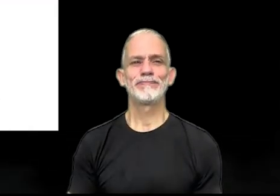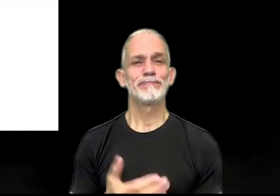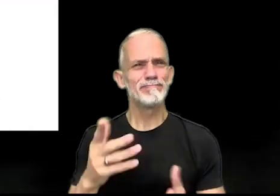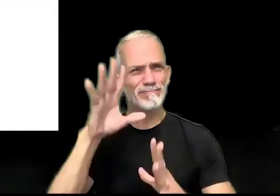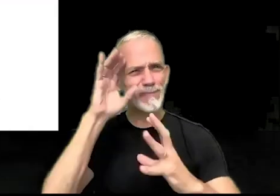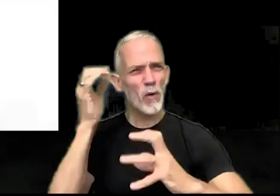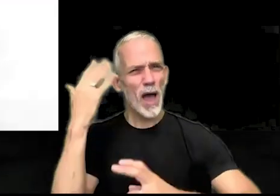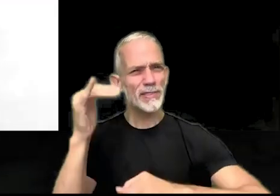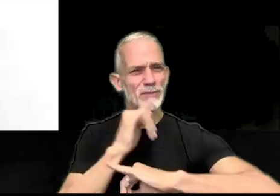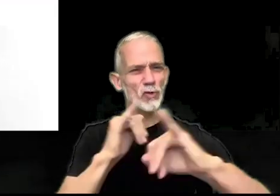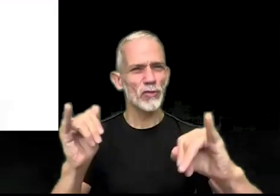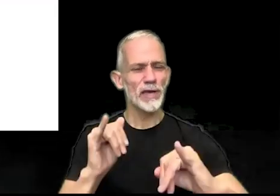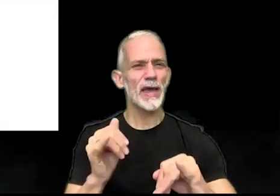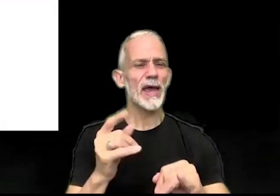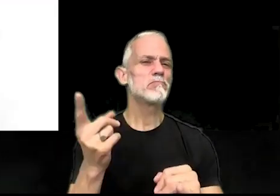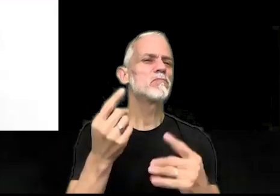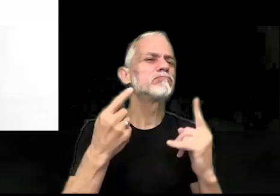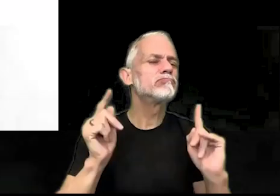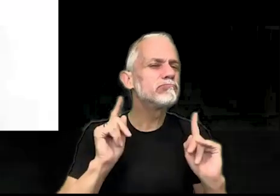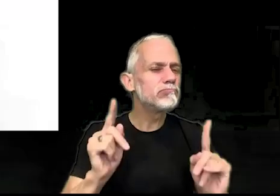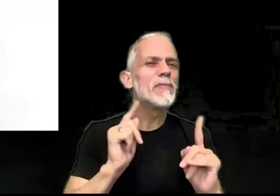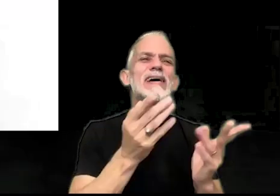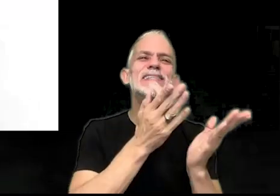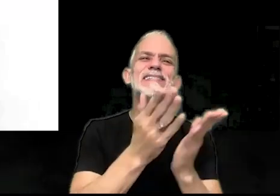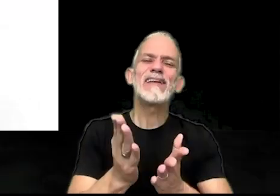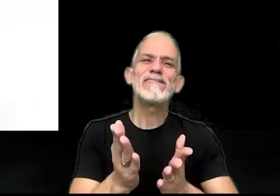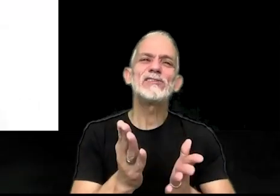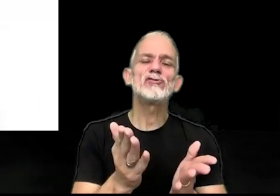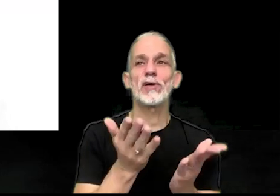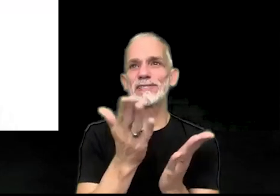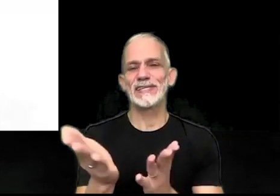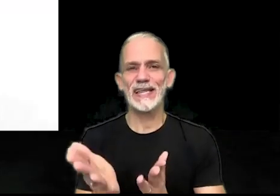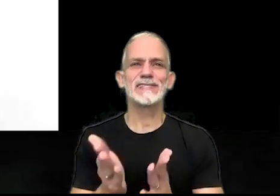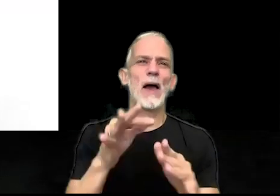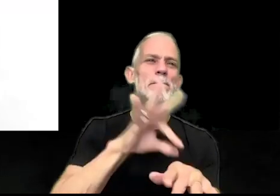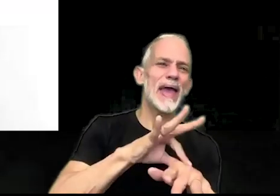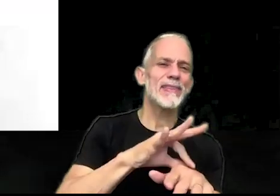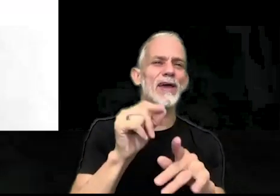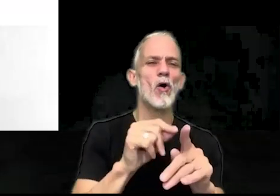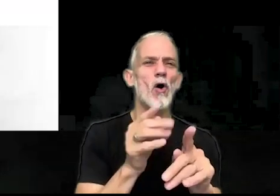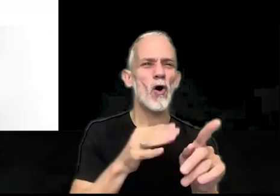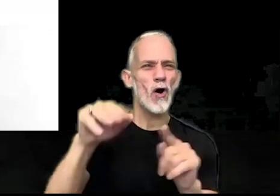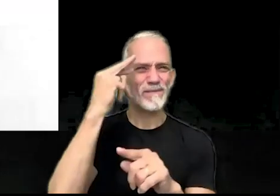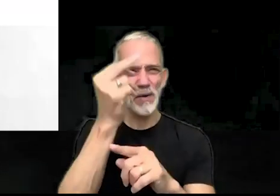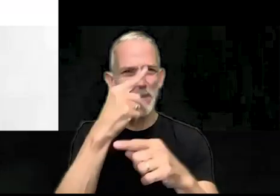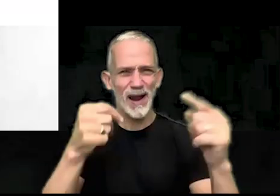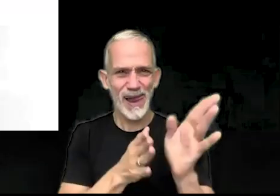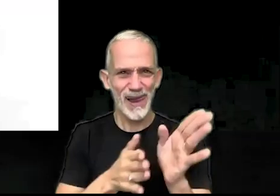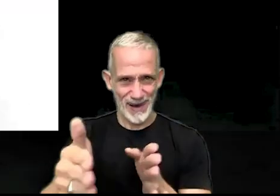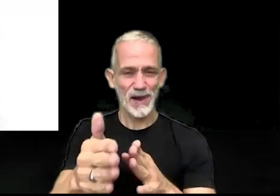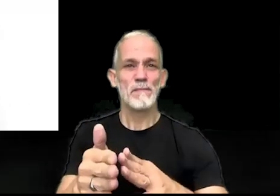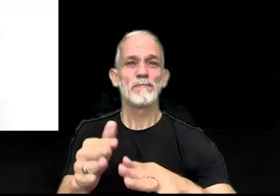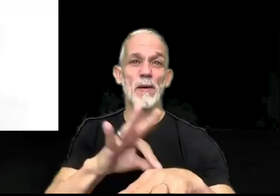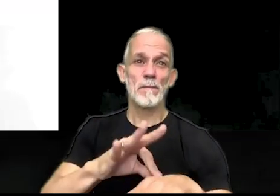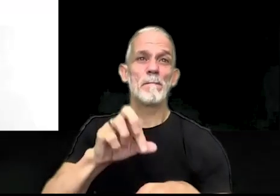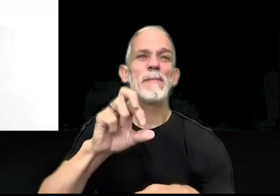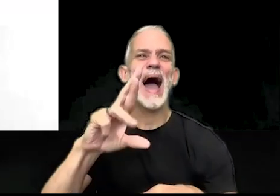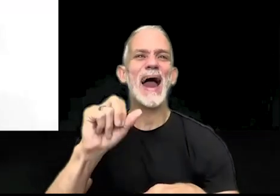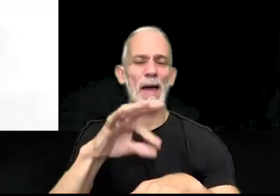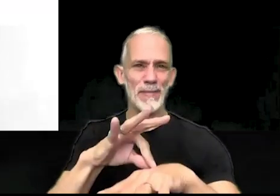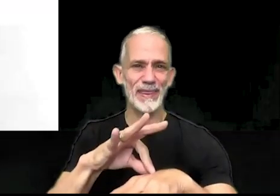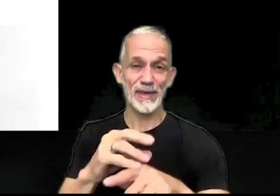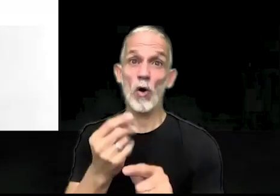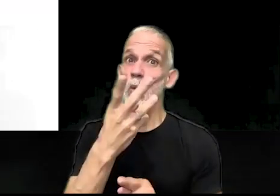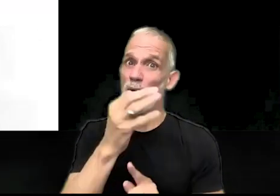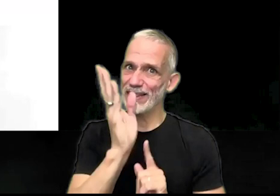¿Se acuerdan que les dije? Una cosa son los servicios de asistencia médica y paramédica, y en estos servicios, que les hablé